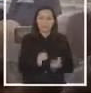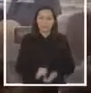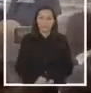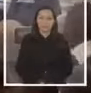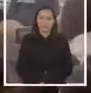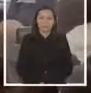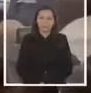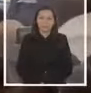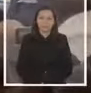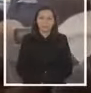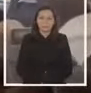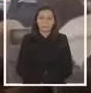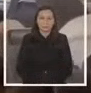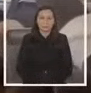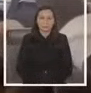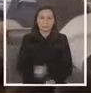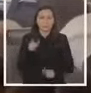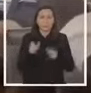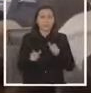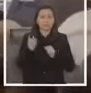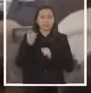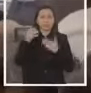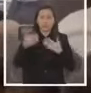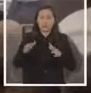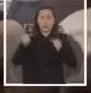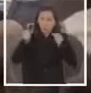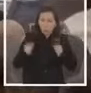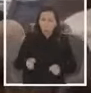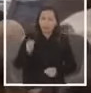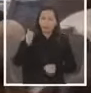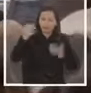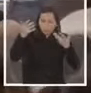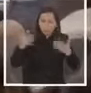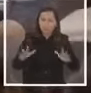entonces que comience a aplicarse esta ley de las 40 horas.